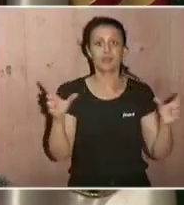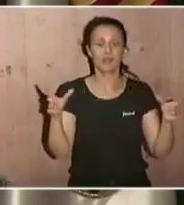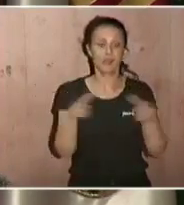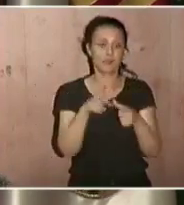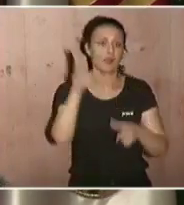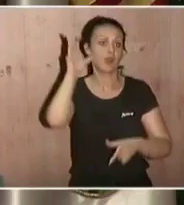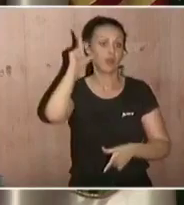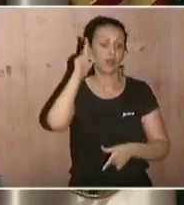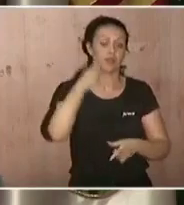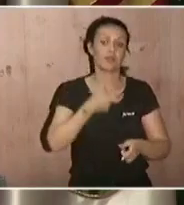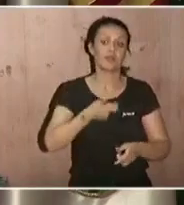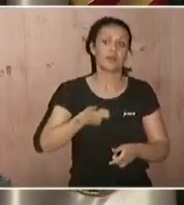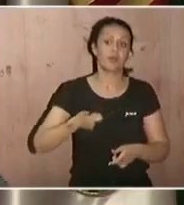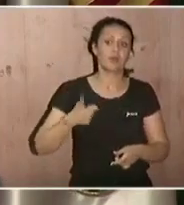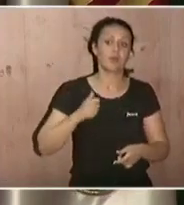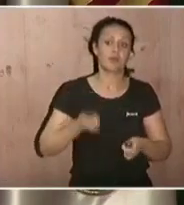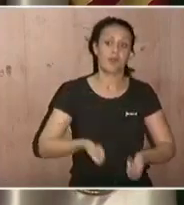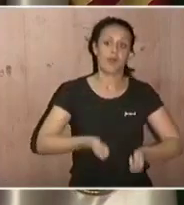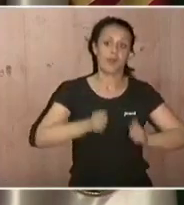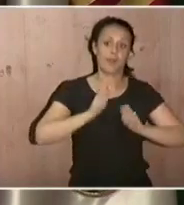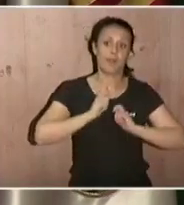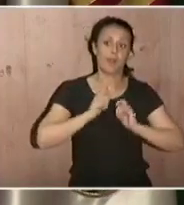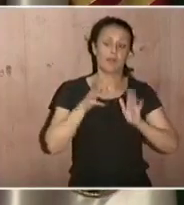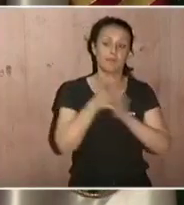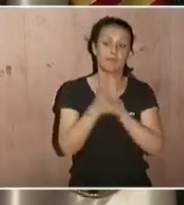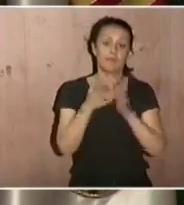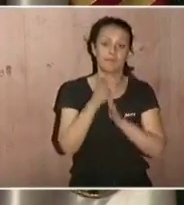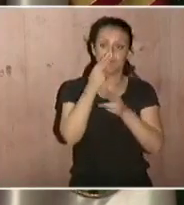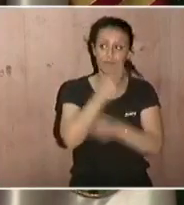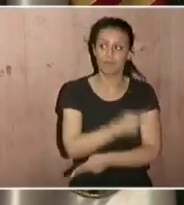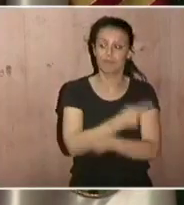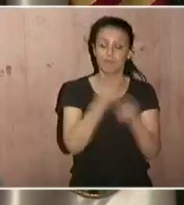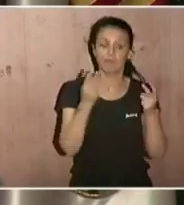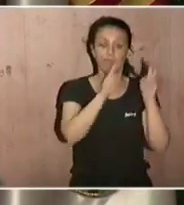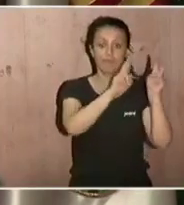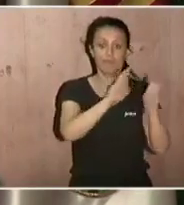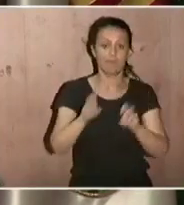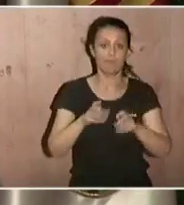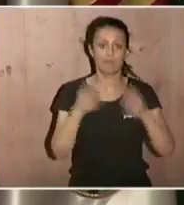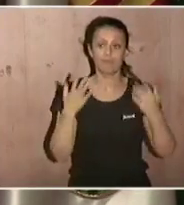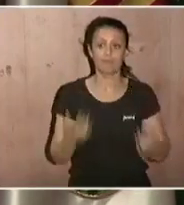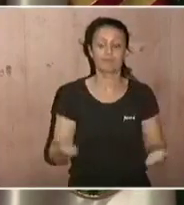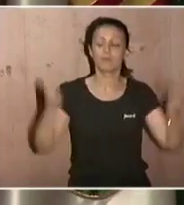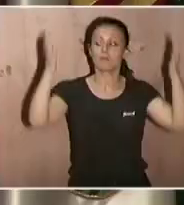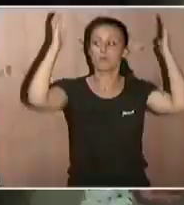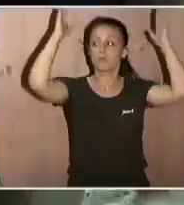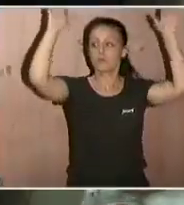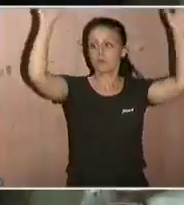dado la oportunidad de expresar en público estas consideraciones y recuerdos.